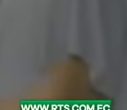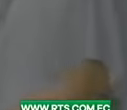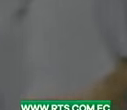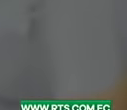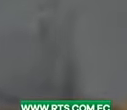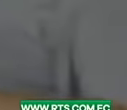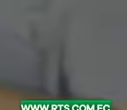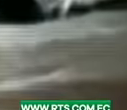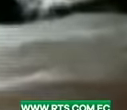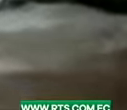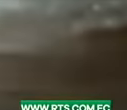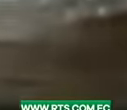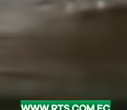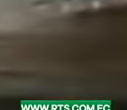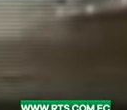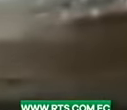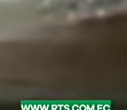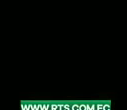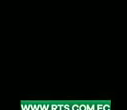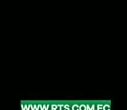este